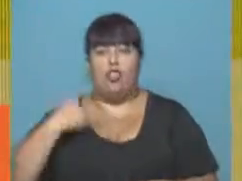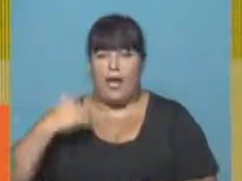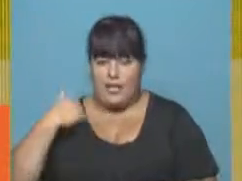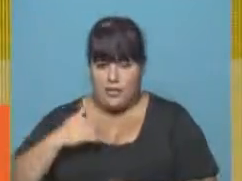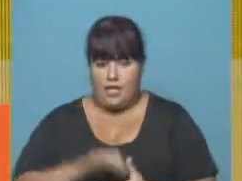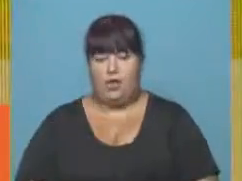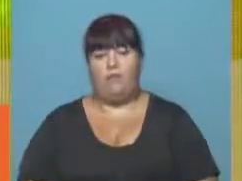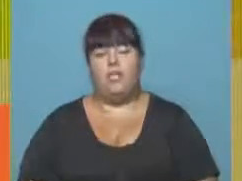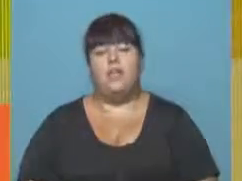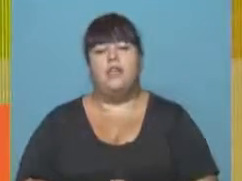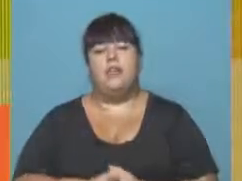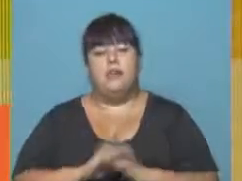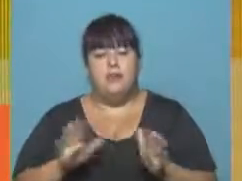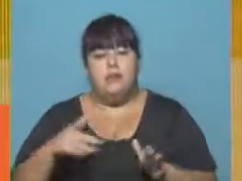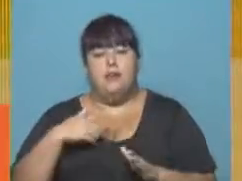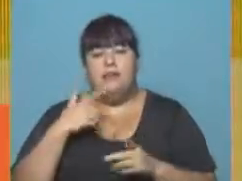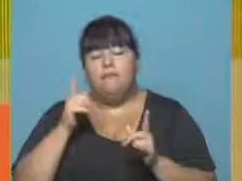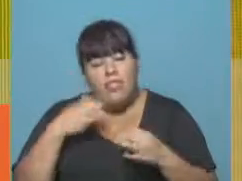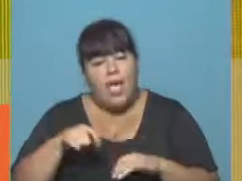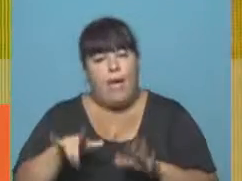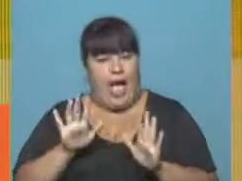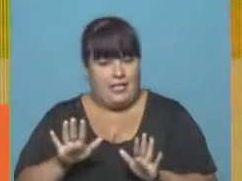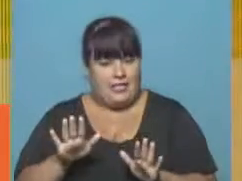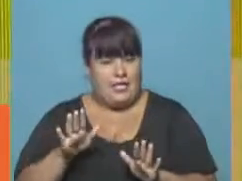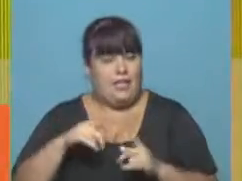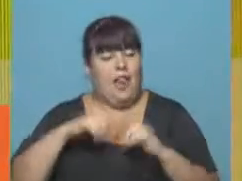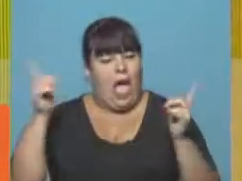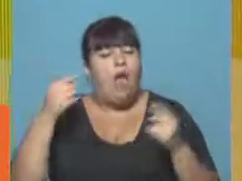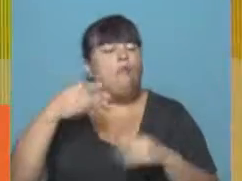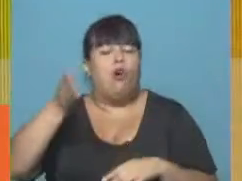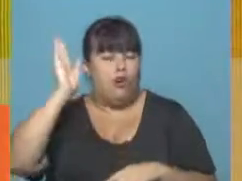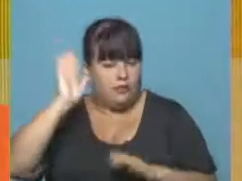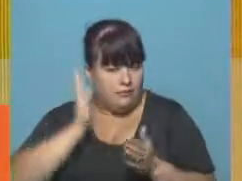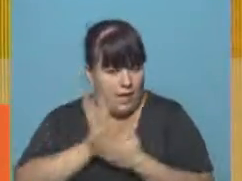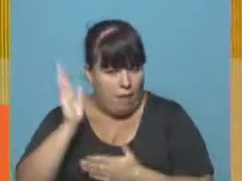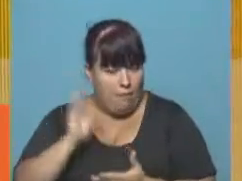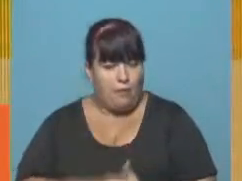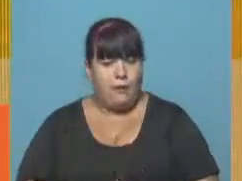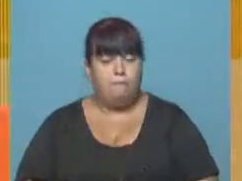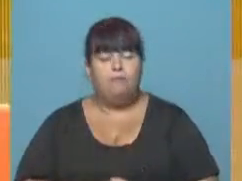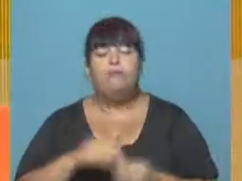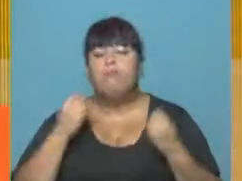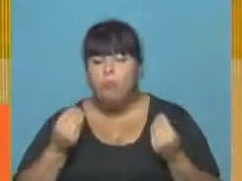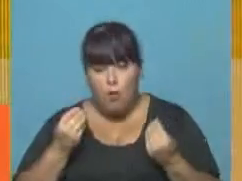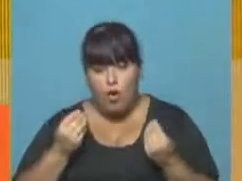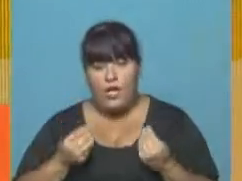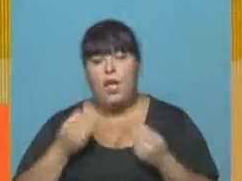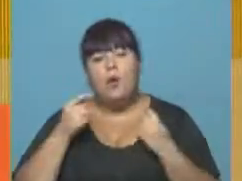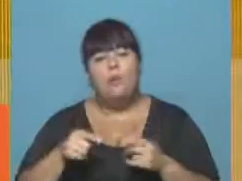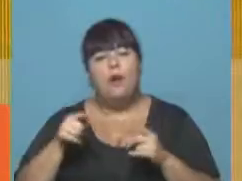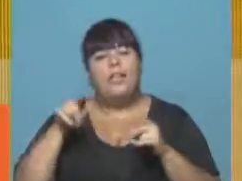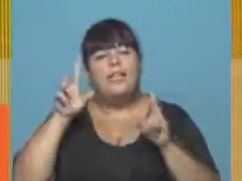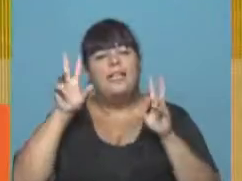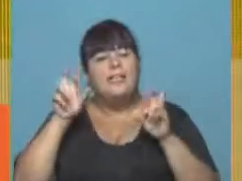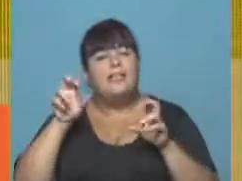argentinos y debe ser así por mucho tiempo, por todo el tiempo. ¿Por qué? Porque es el capítulo